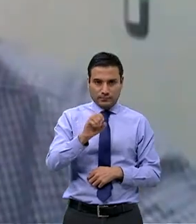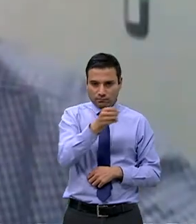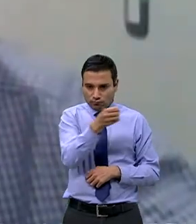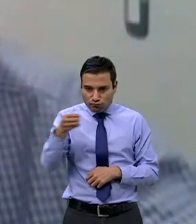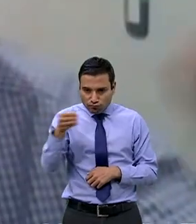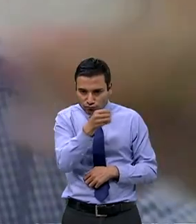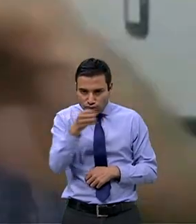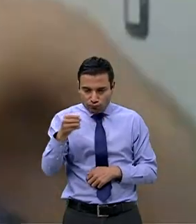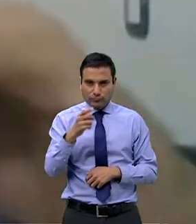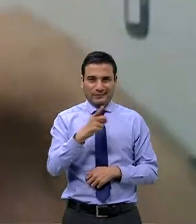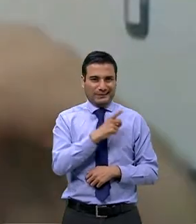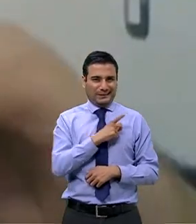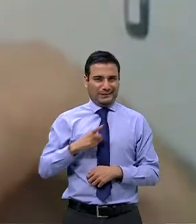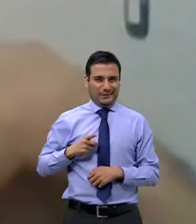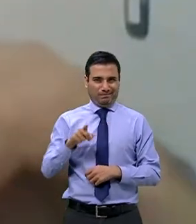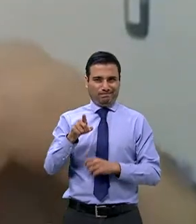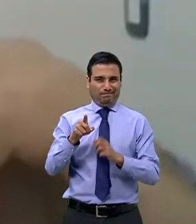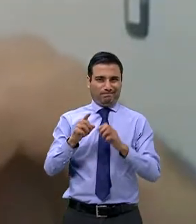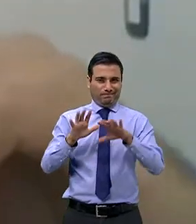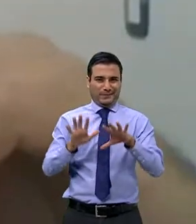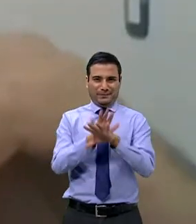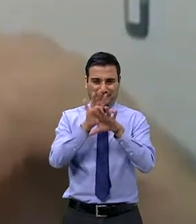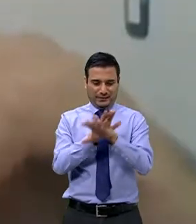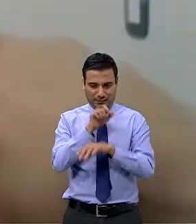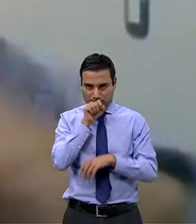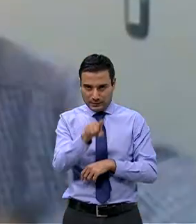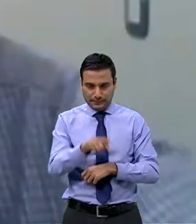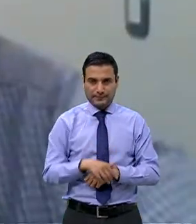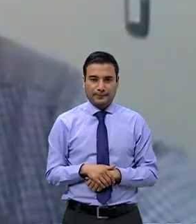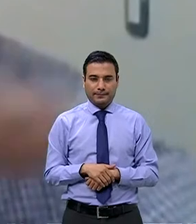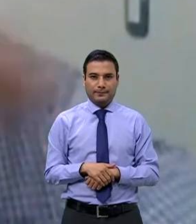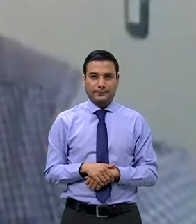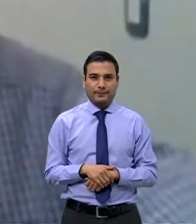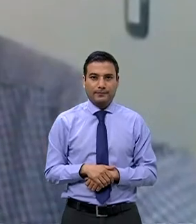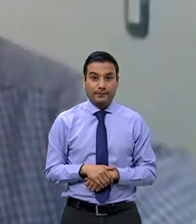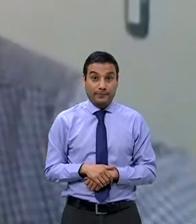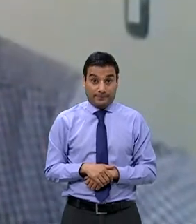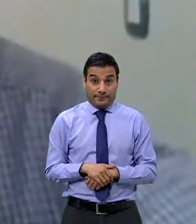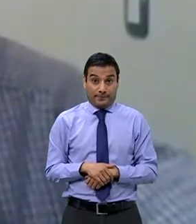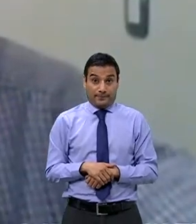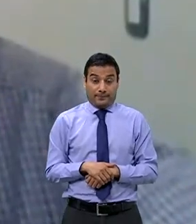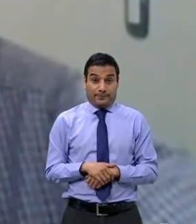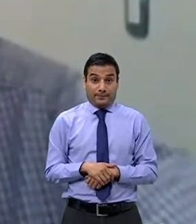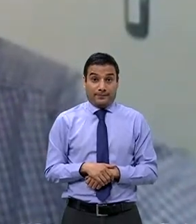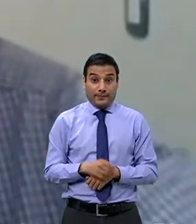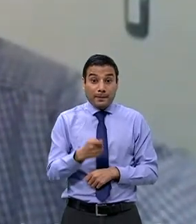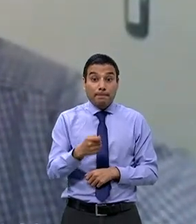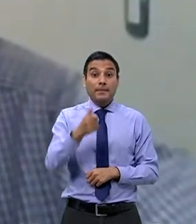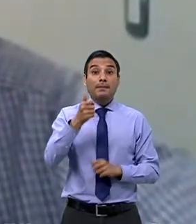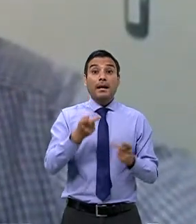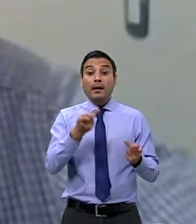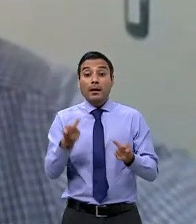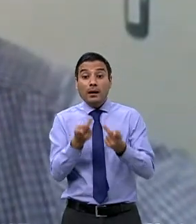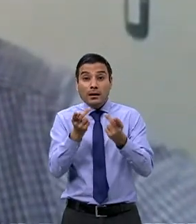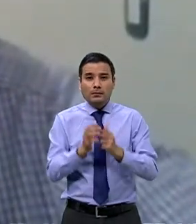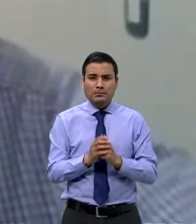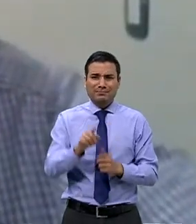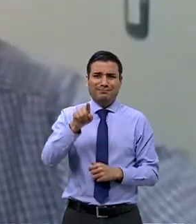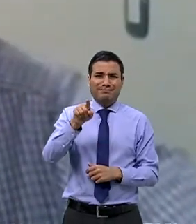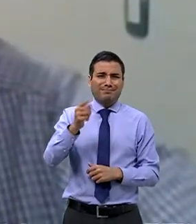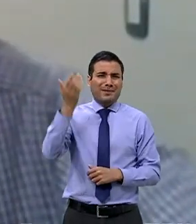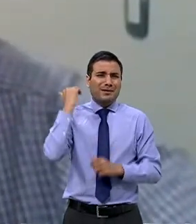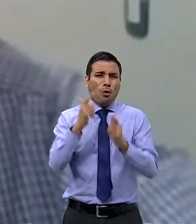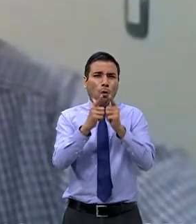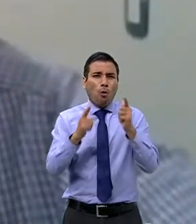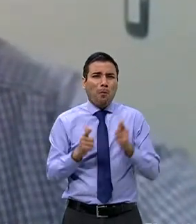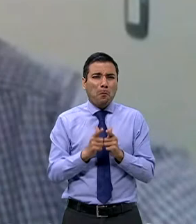y todo eso es un primer ejercicio que ustedes oposición nunca intentaron y nunca quisieron hacer porque